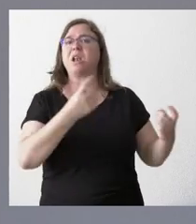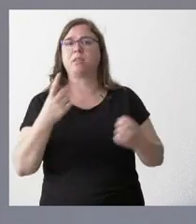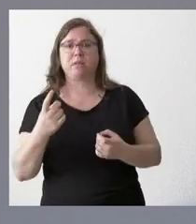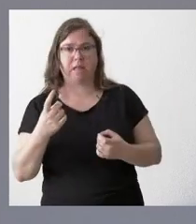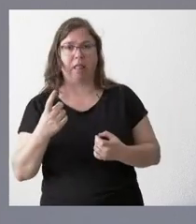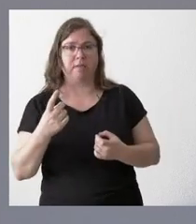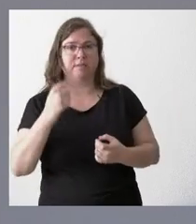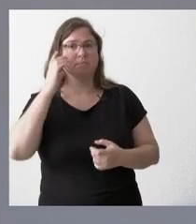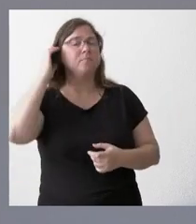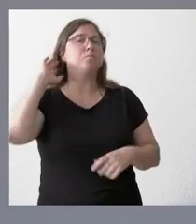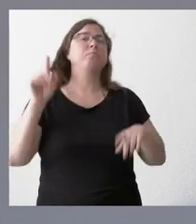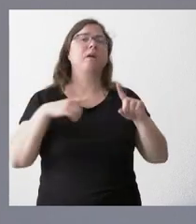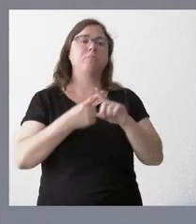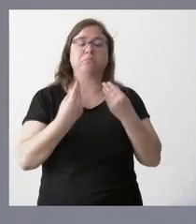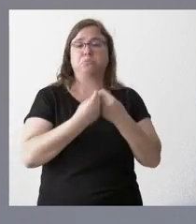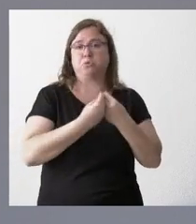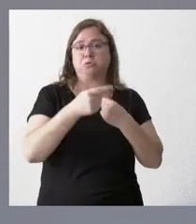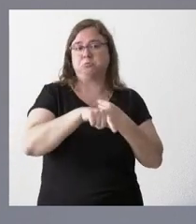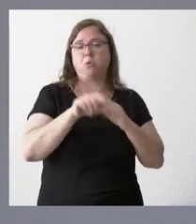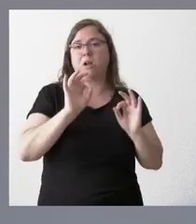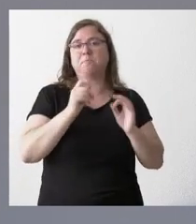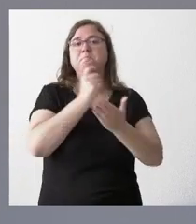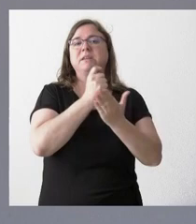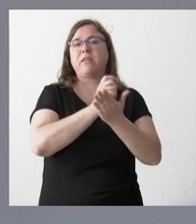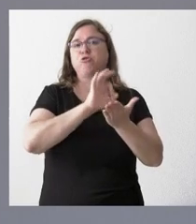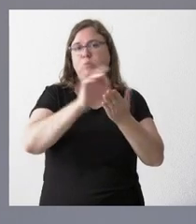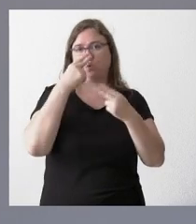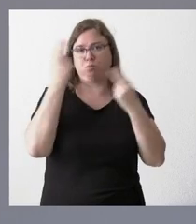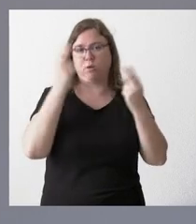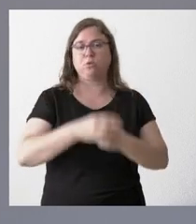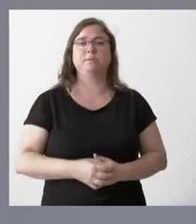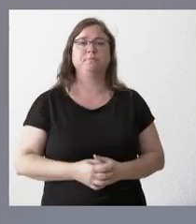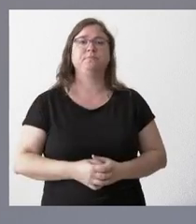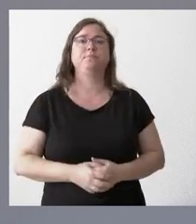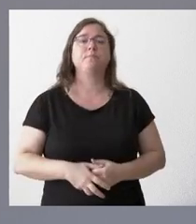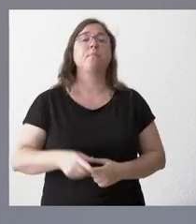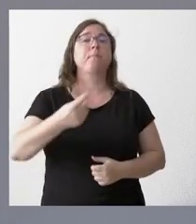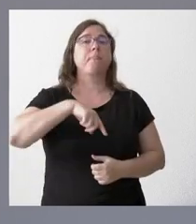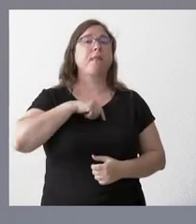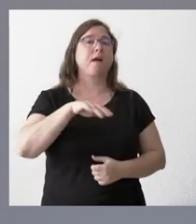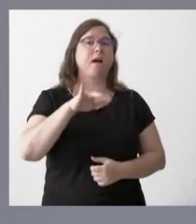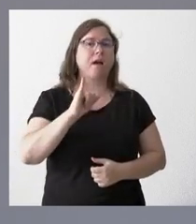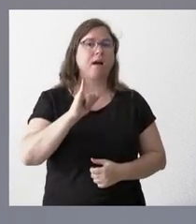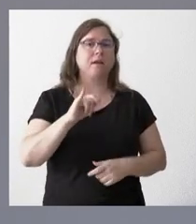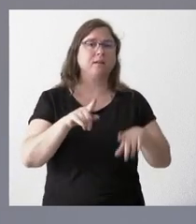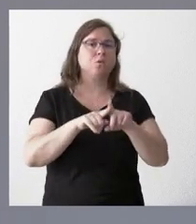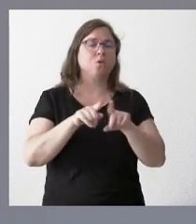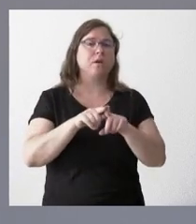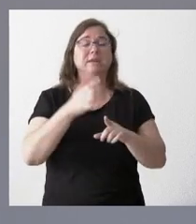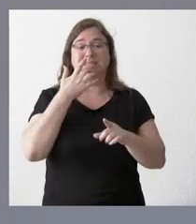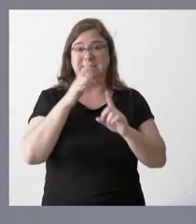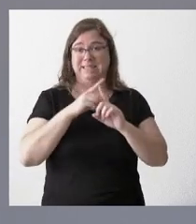consolidado y que se quedan aquí entre nosotros en forma de prestación de algunos servicios públicos. Tendríamos el hecho de que este